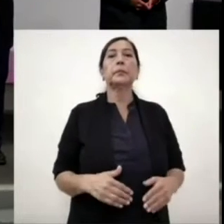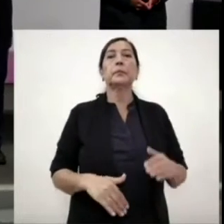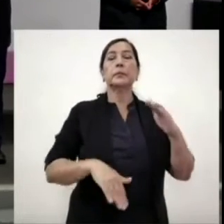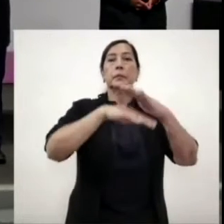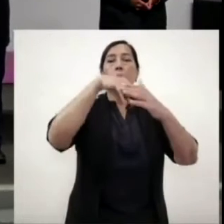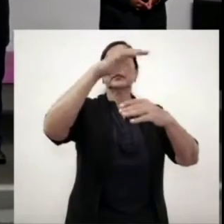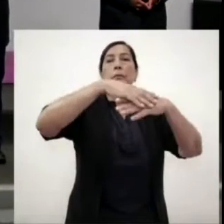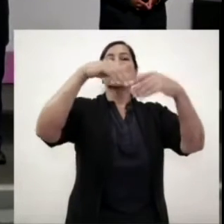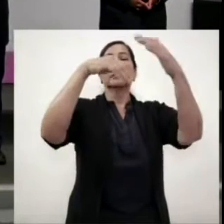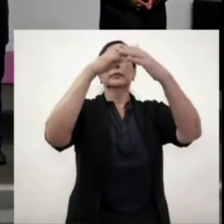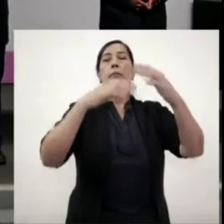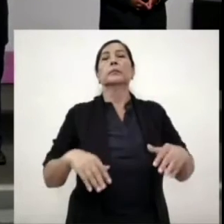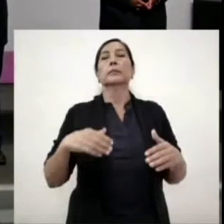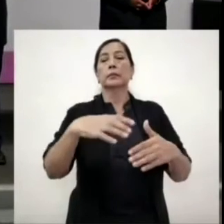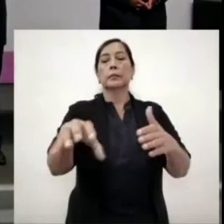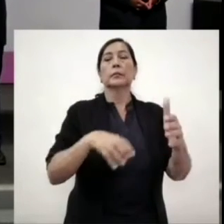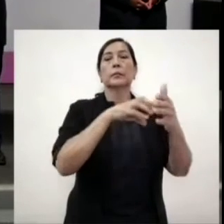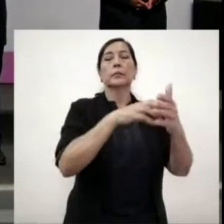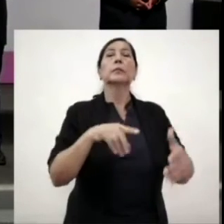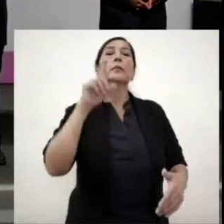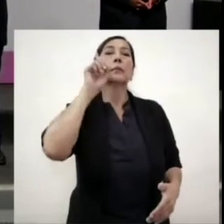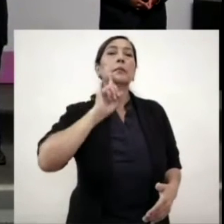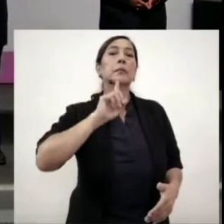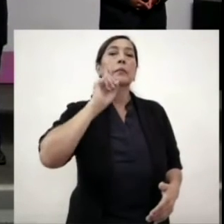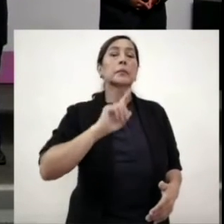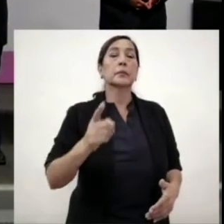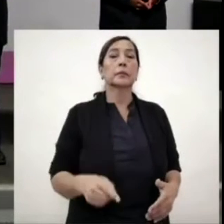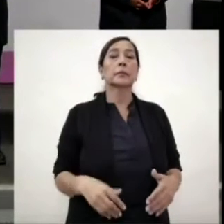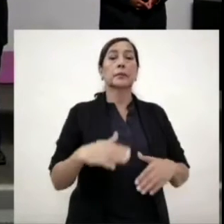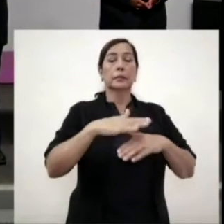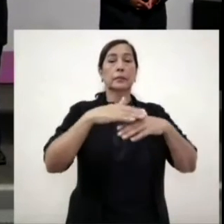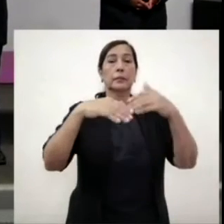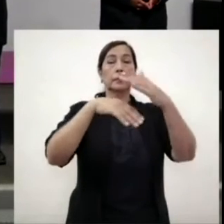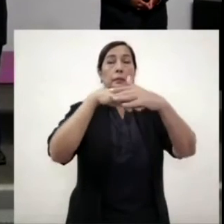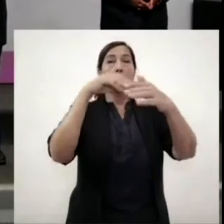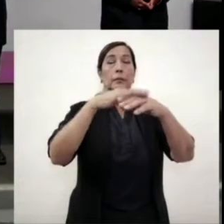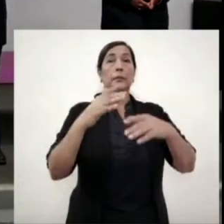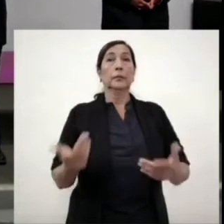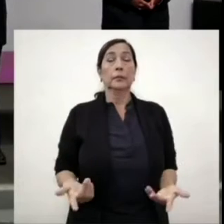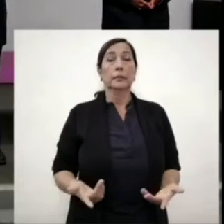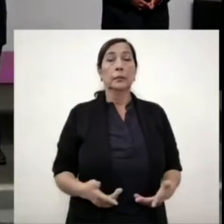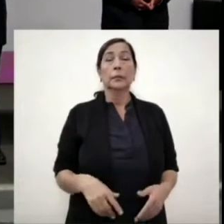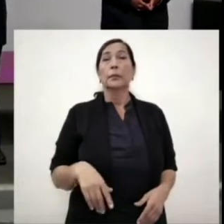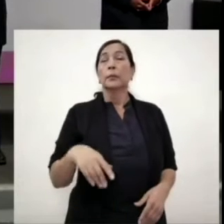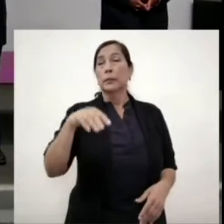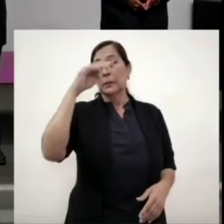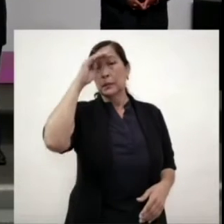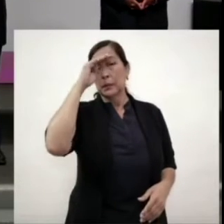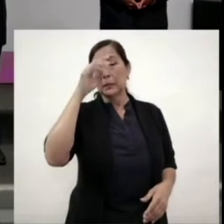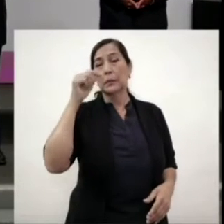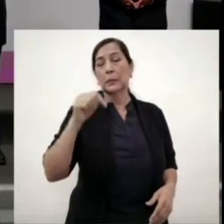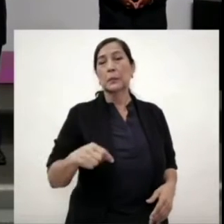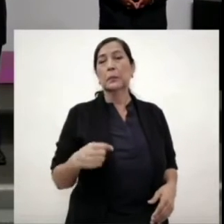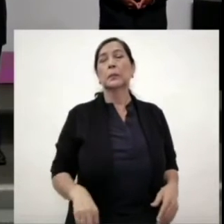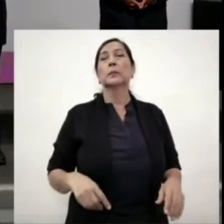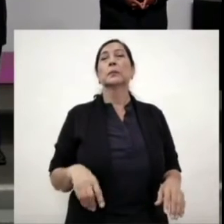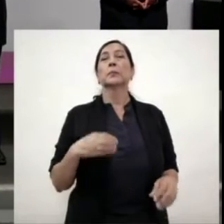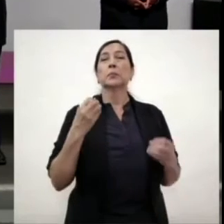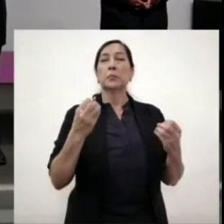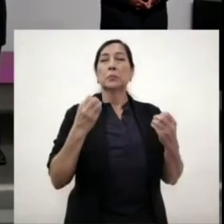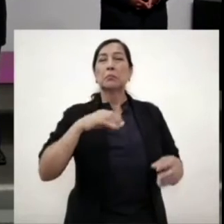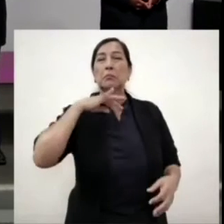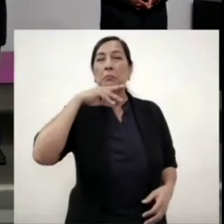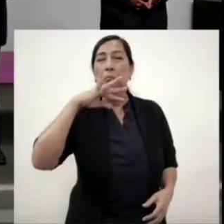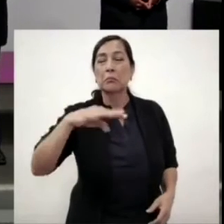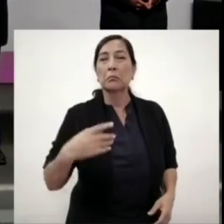Y quiero decirles que desde la creación de la Unidad Especializada de Violencia contra las Mujeres se han atendido